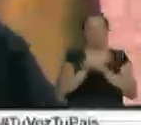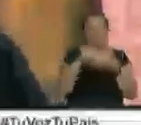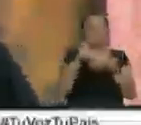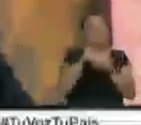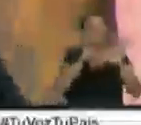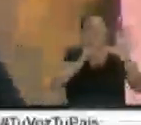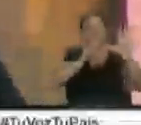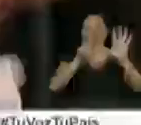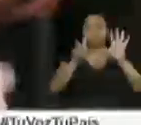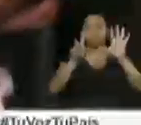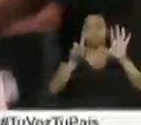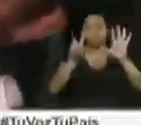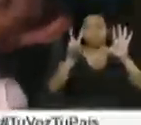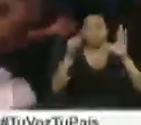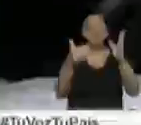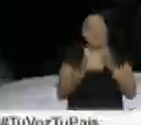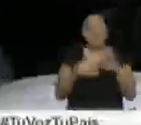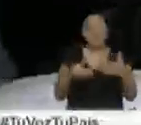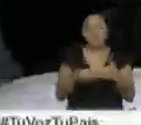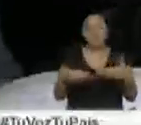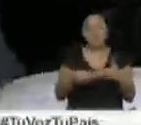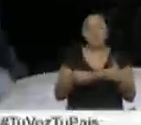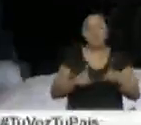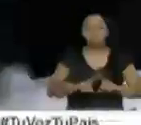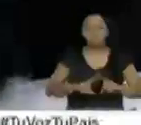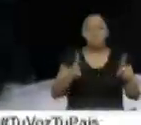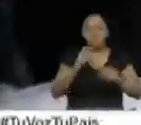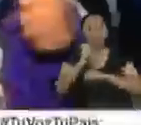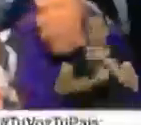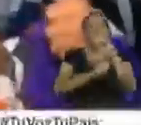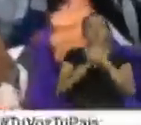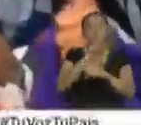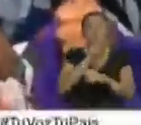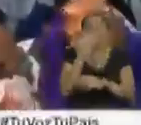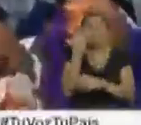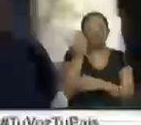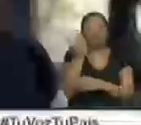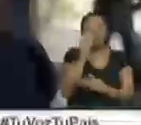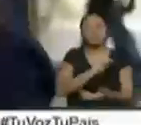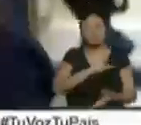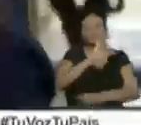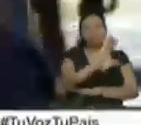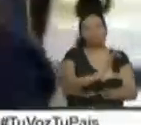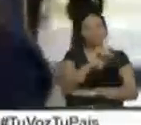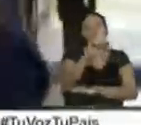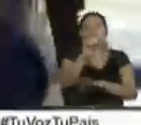de $867,000, mientras que para el año 2015 se destinaron